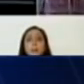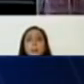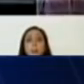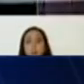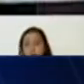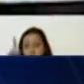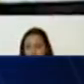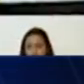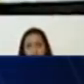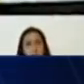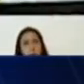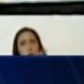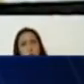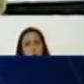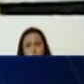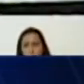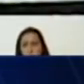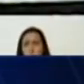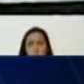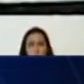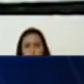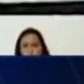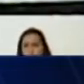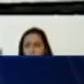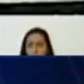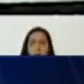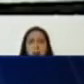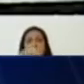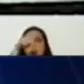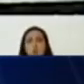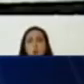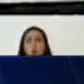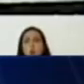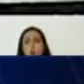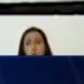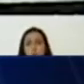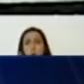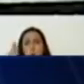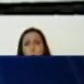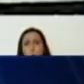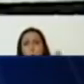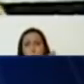y a la Comisión de Economía de la Asamblea Nacional, me quiero comprometer.